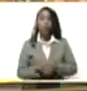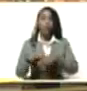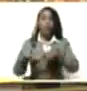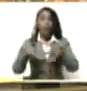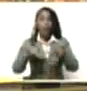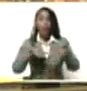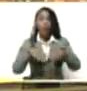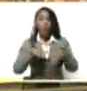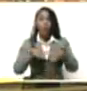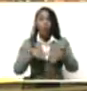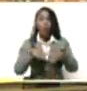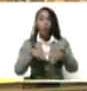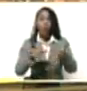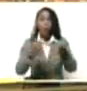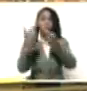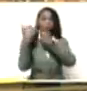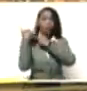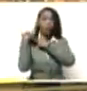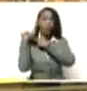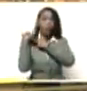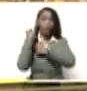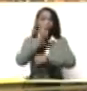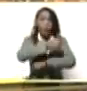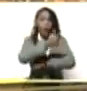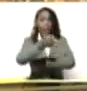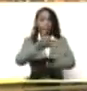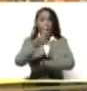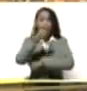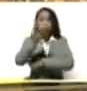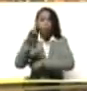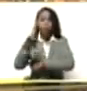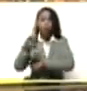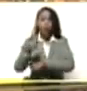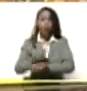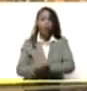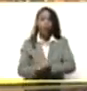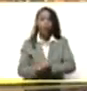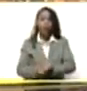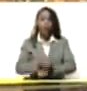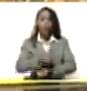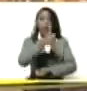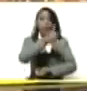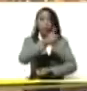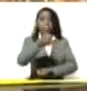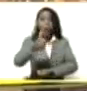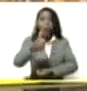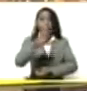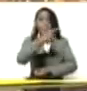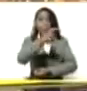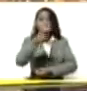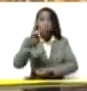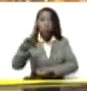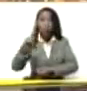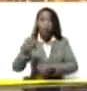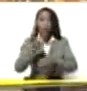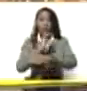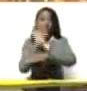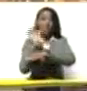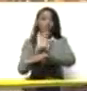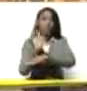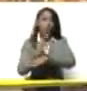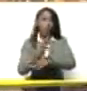de vacas gordas de ingresos crecientes y de no bloqueo en